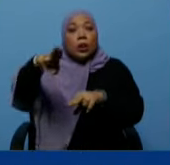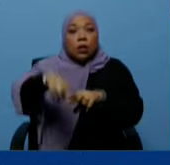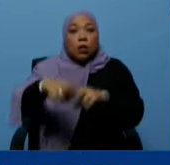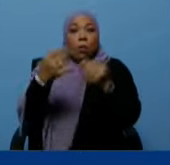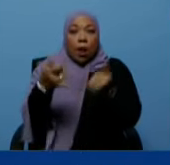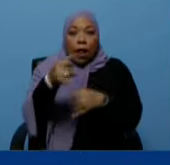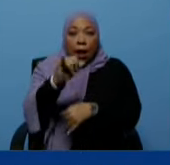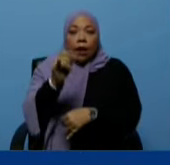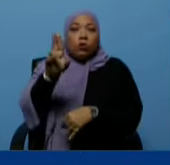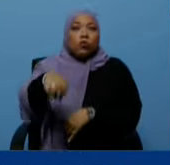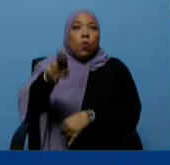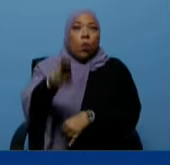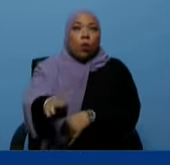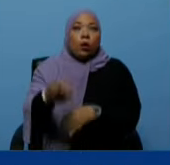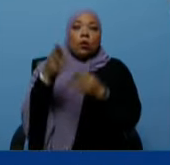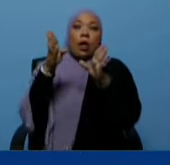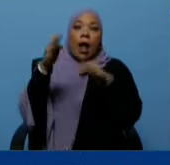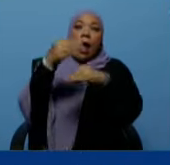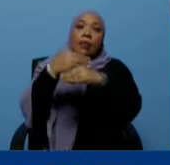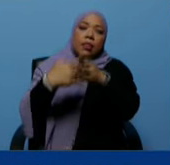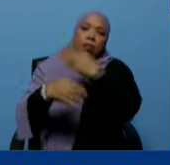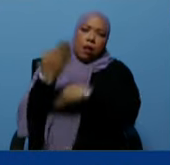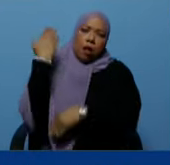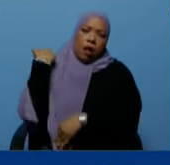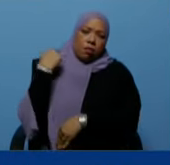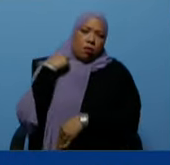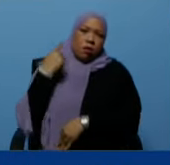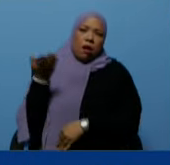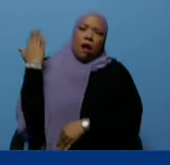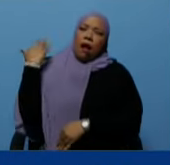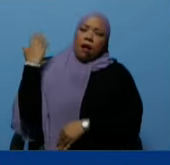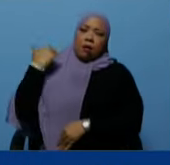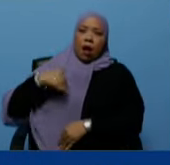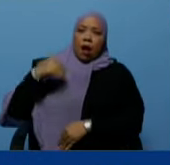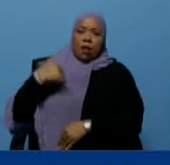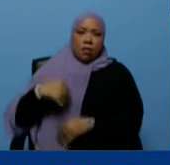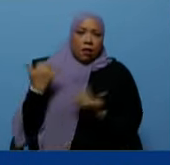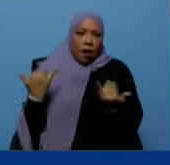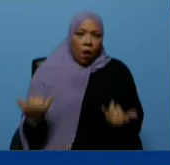como este, jamás podría existir en la Argentina de Milei.